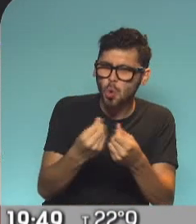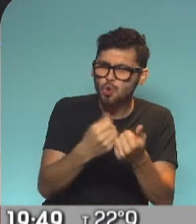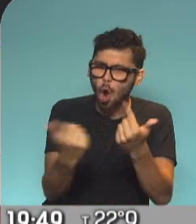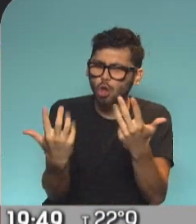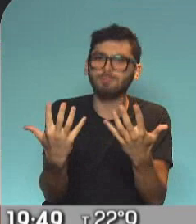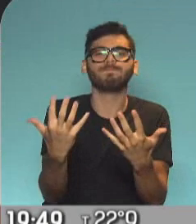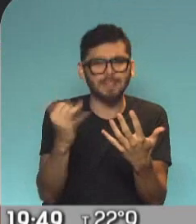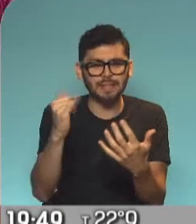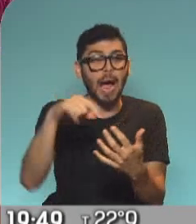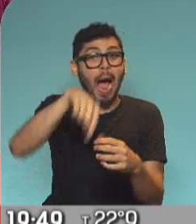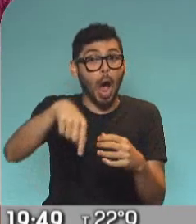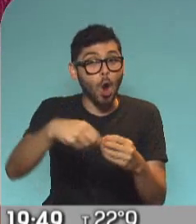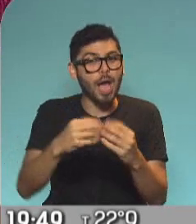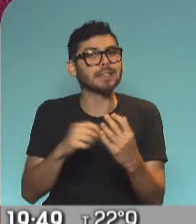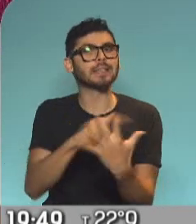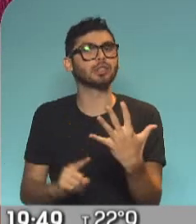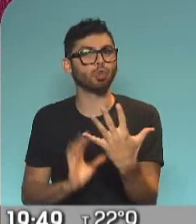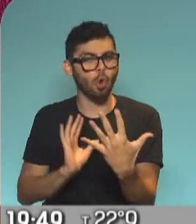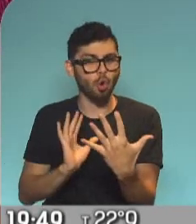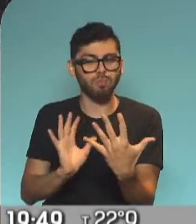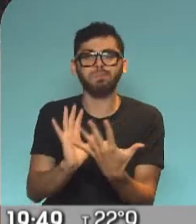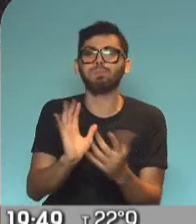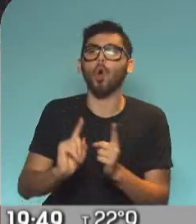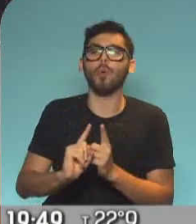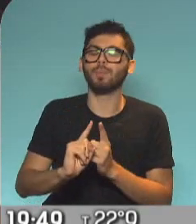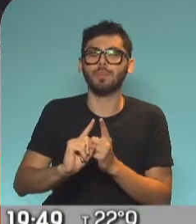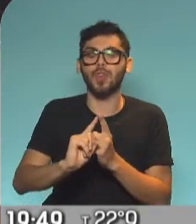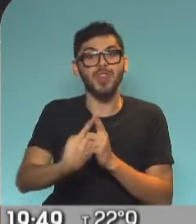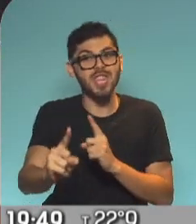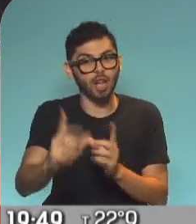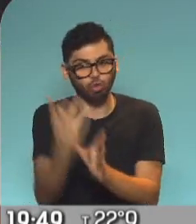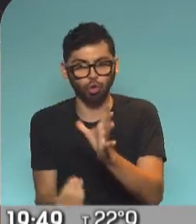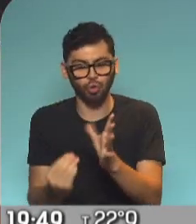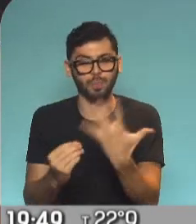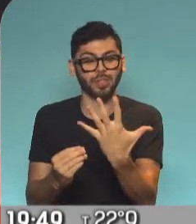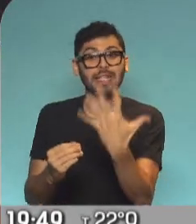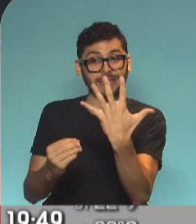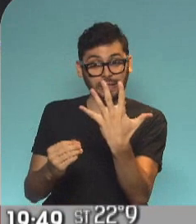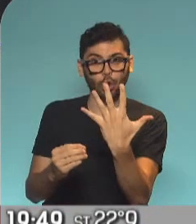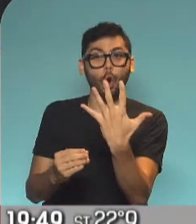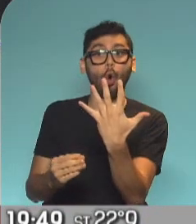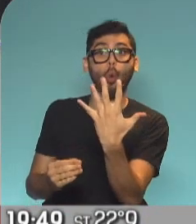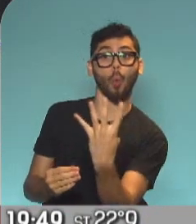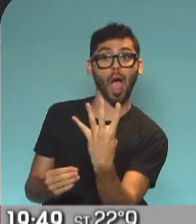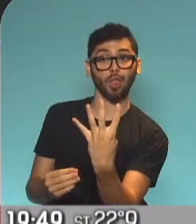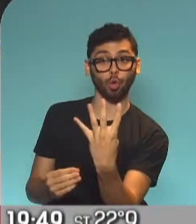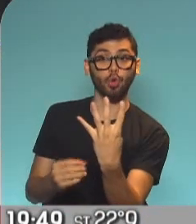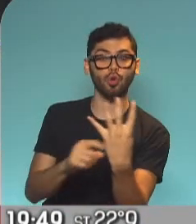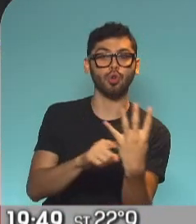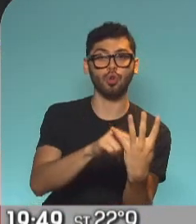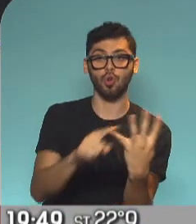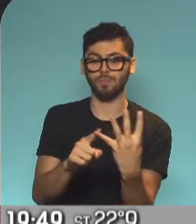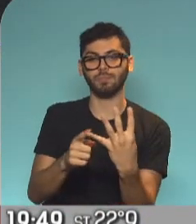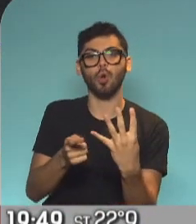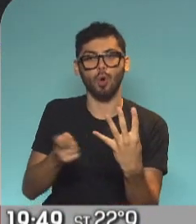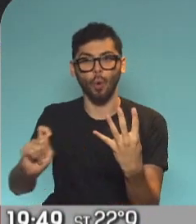hay cinco identificados como con acción directa respecto de maradona y de los cinco cuatro tienen una imputación a estos tres de hoy